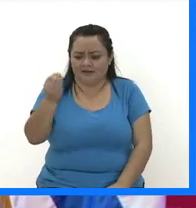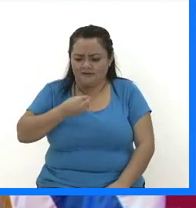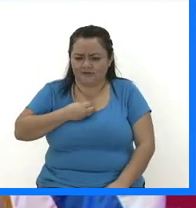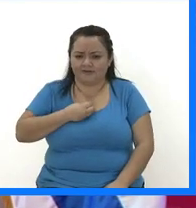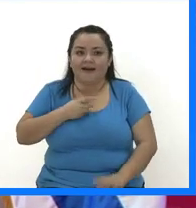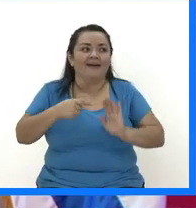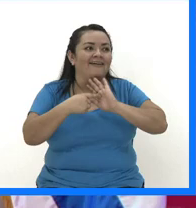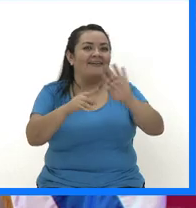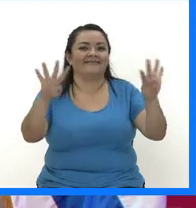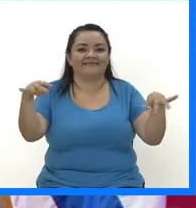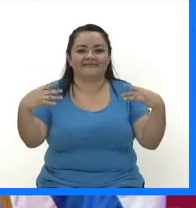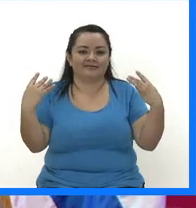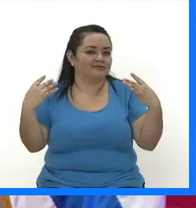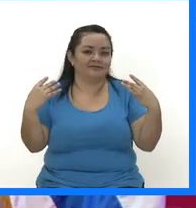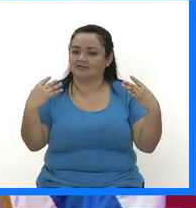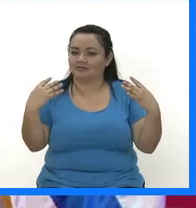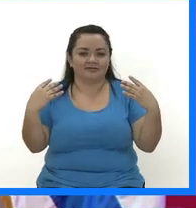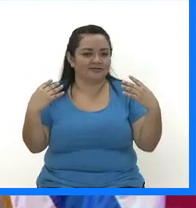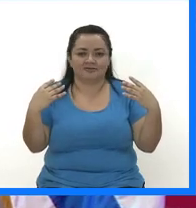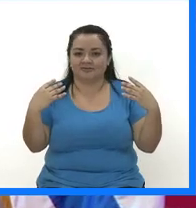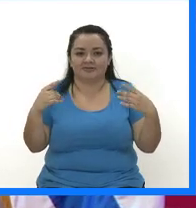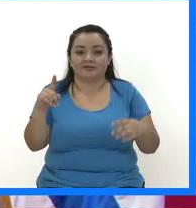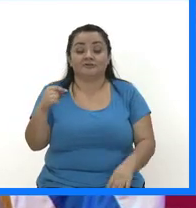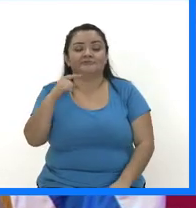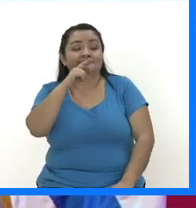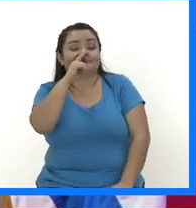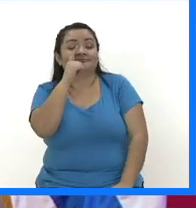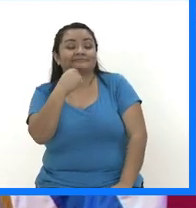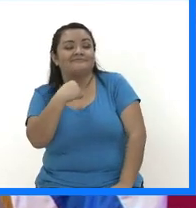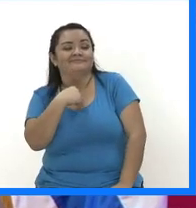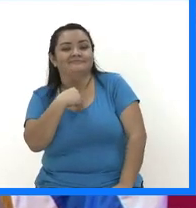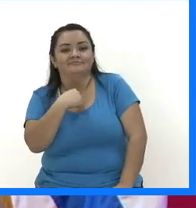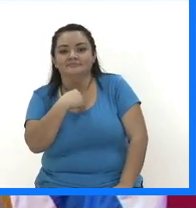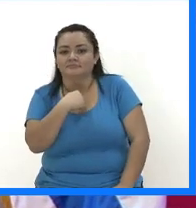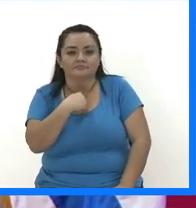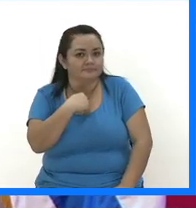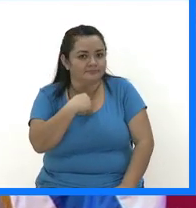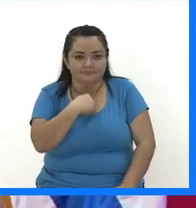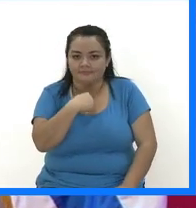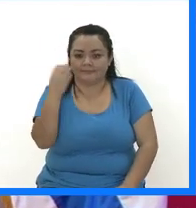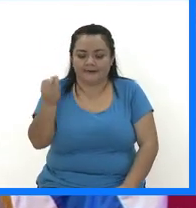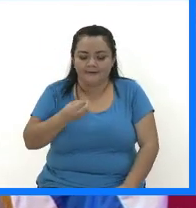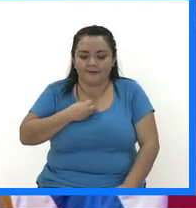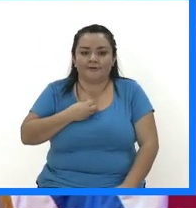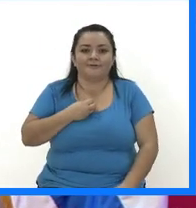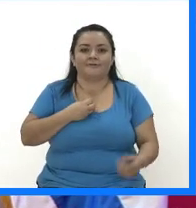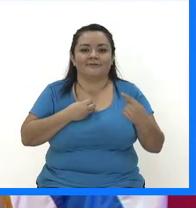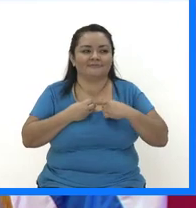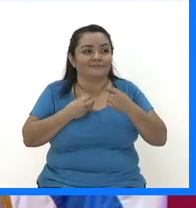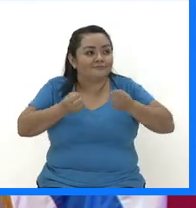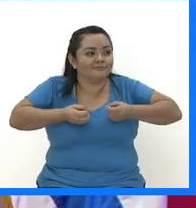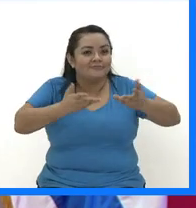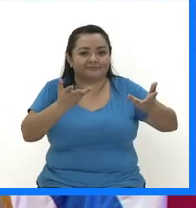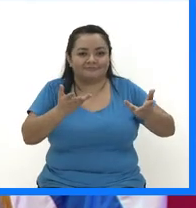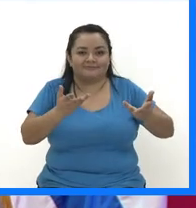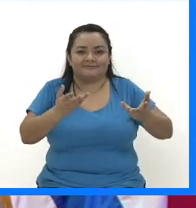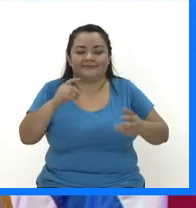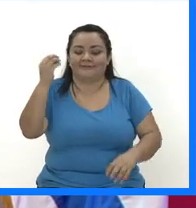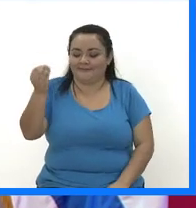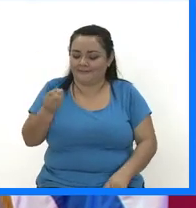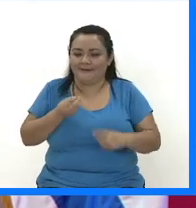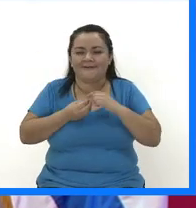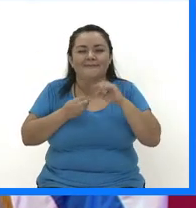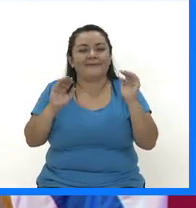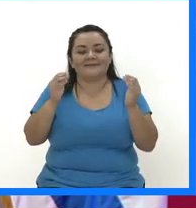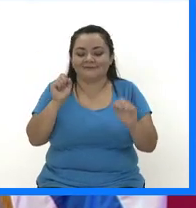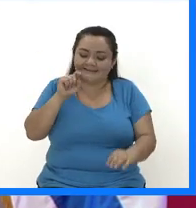multiplique es el don es para que te artes es para que lo multiplique es lo que dios te dio como capital semilla o